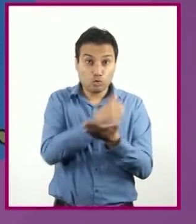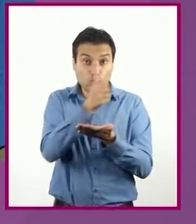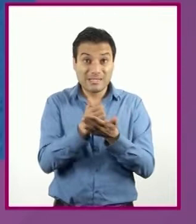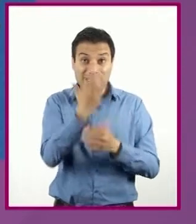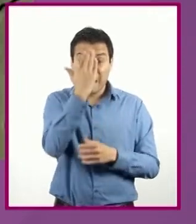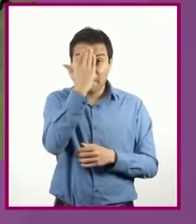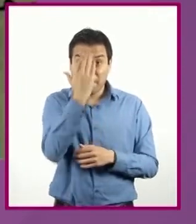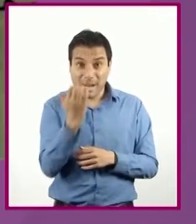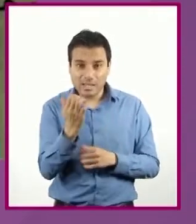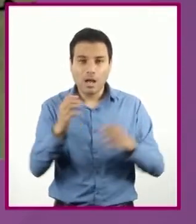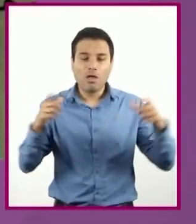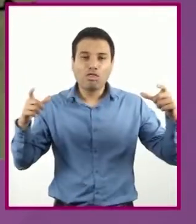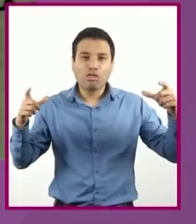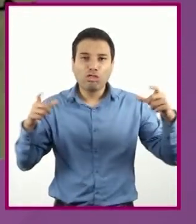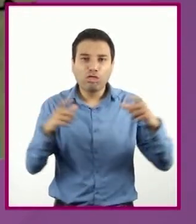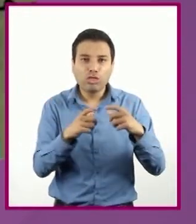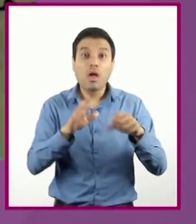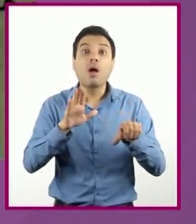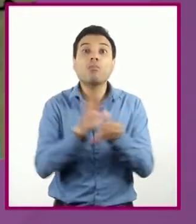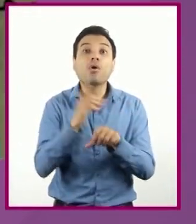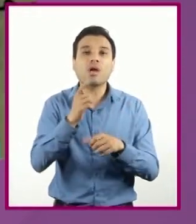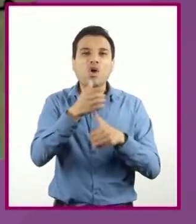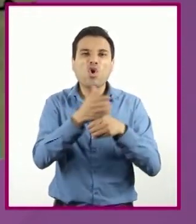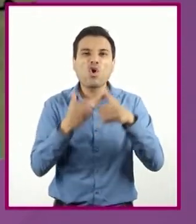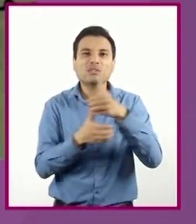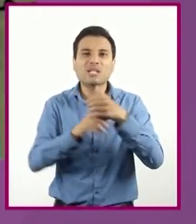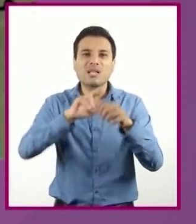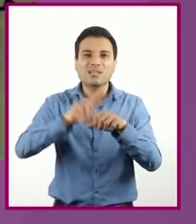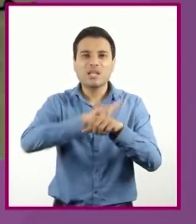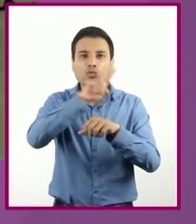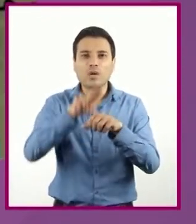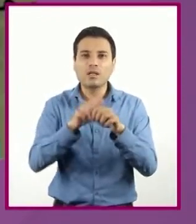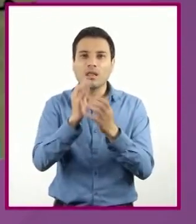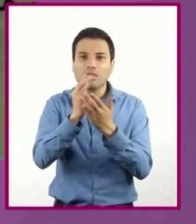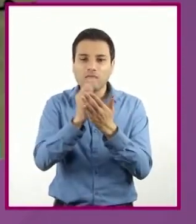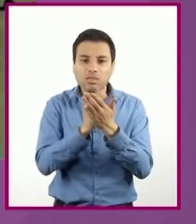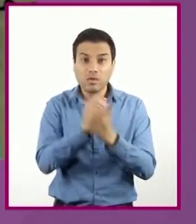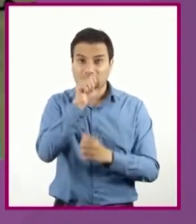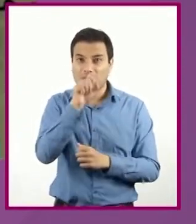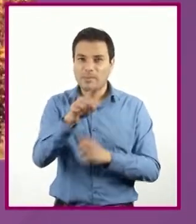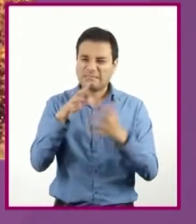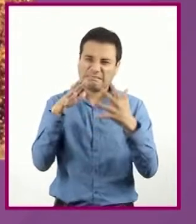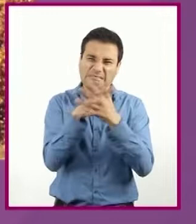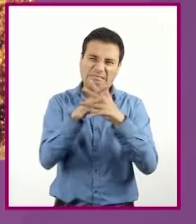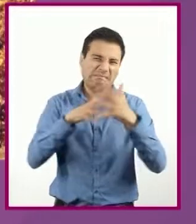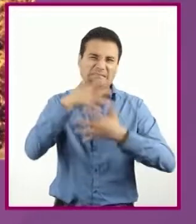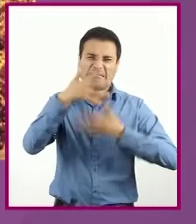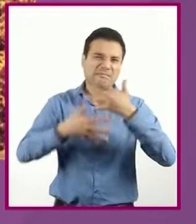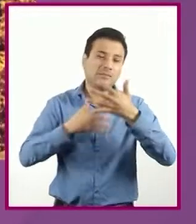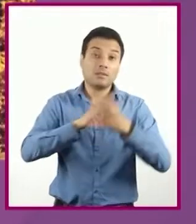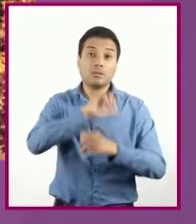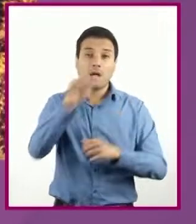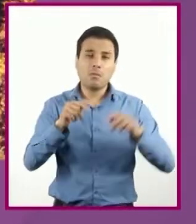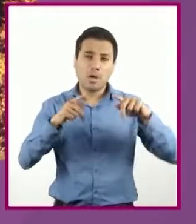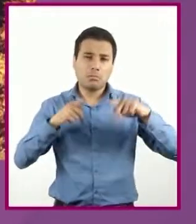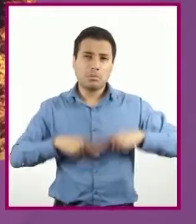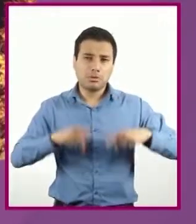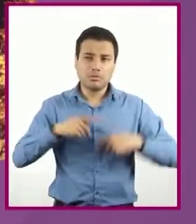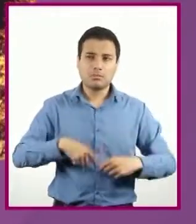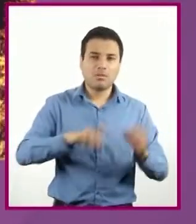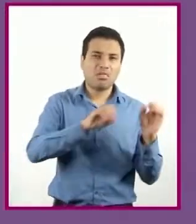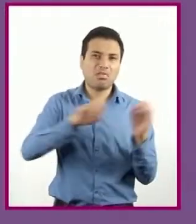la sobreexplotación de sus recursos naturales y la violencia generada entre ellas, por lo que fueron abandonadas por la